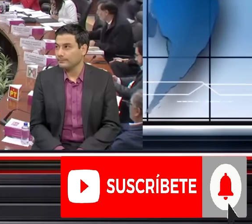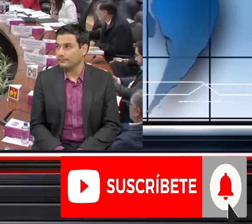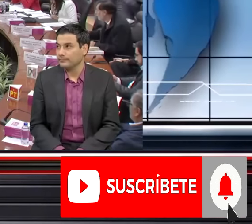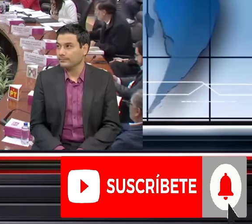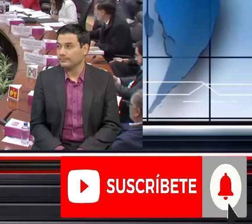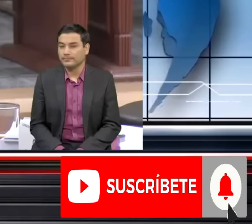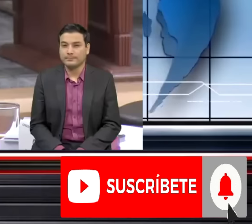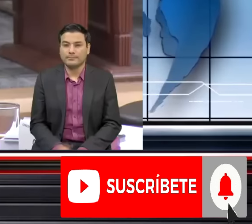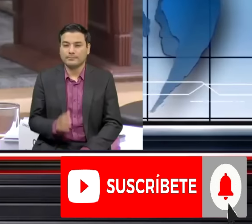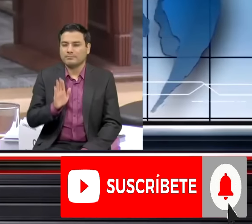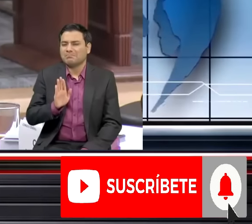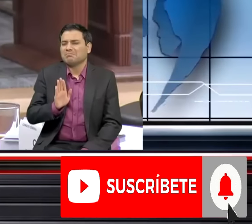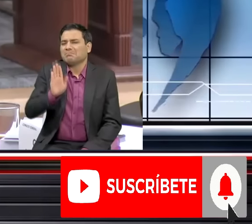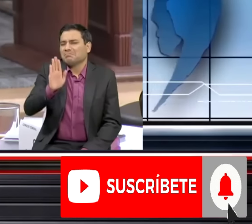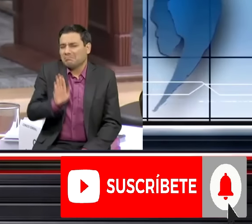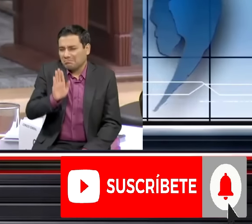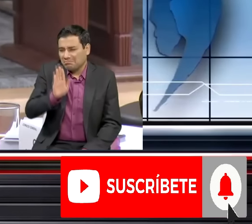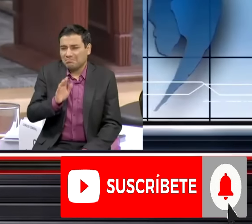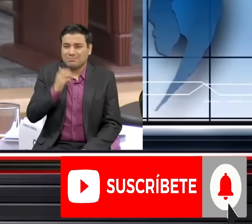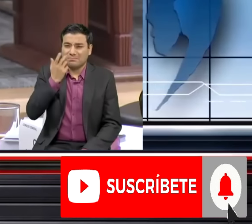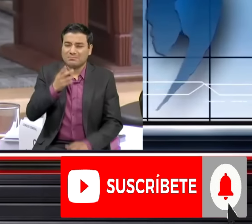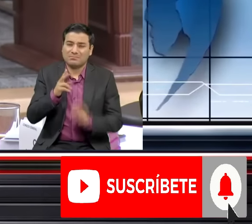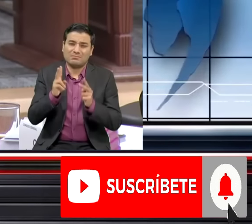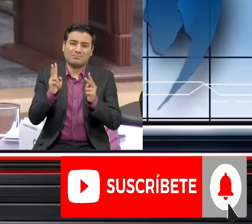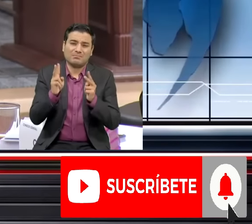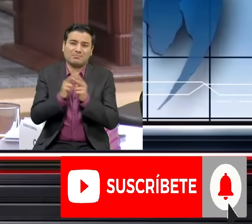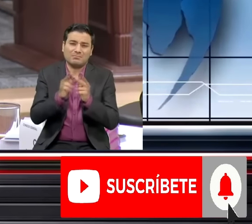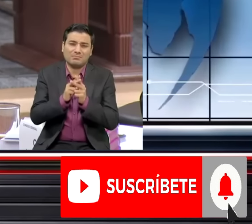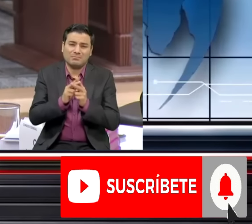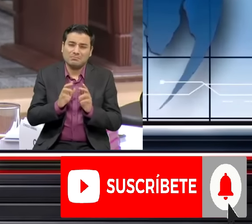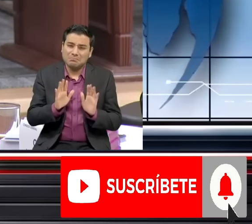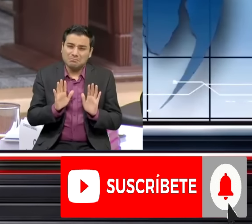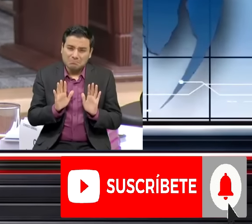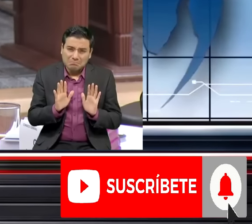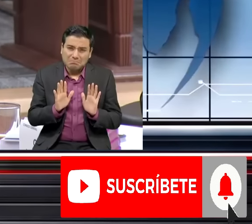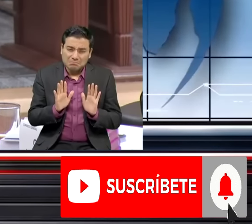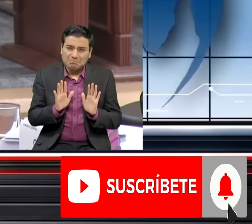Bueno, parece que quiere pelear. Bueno,